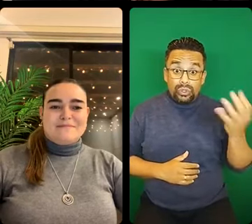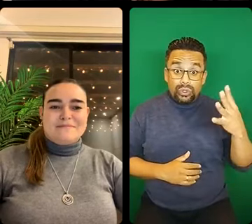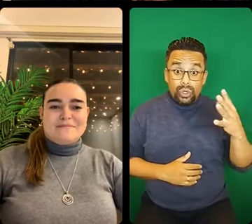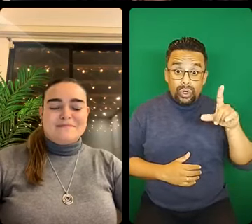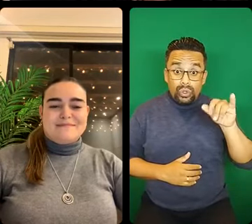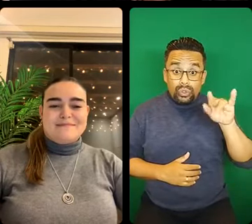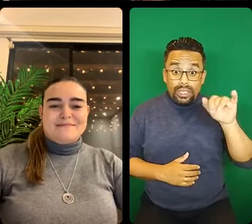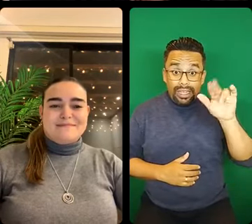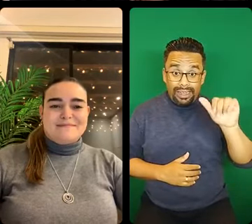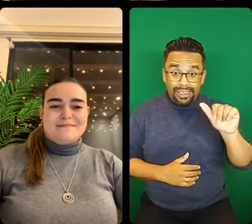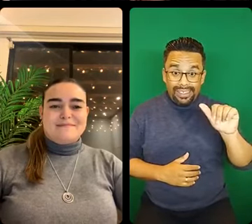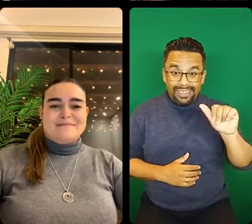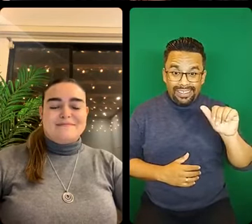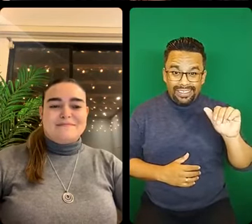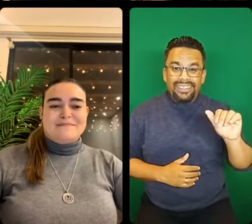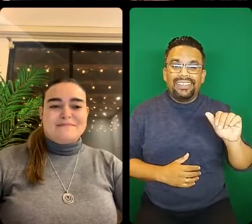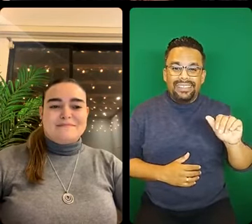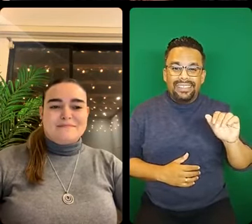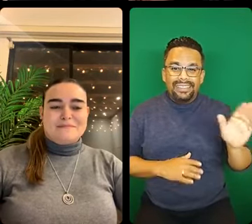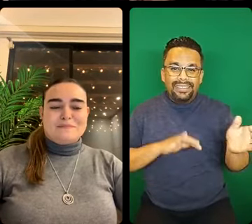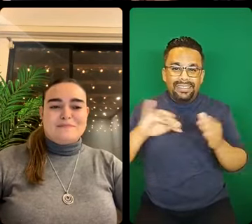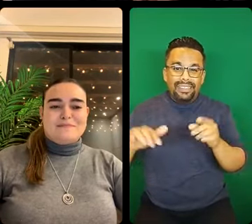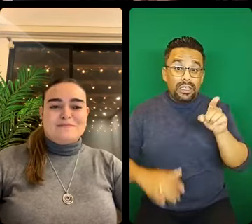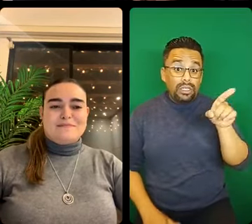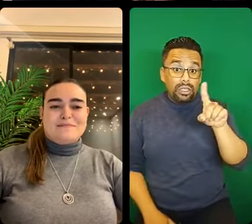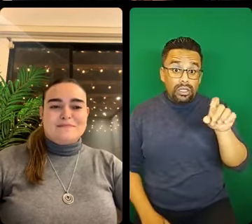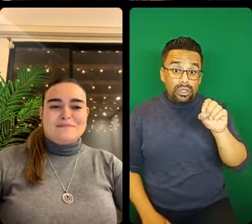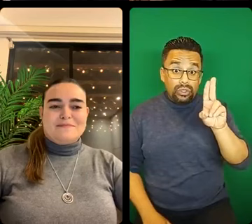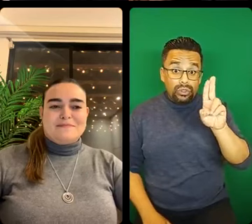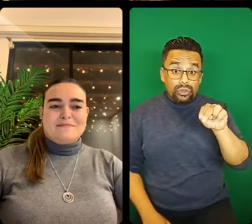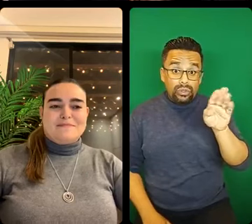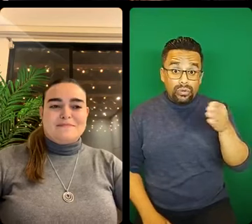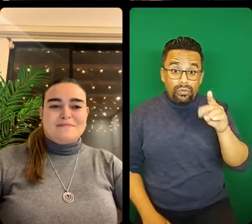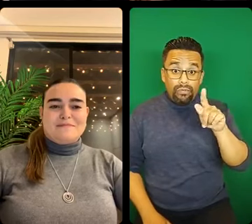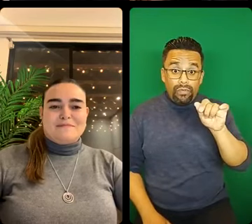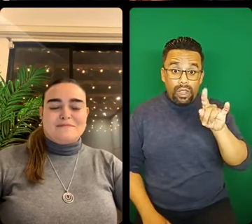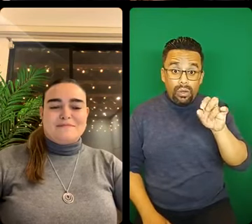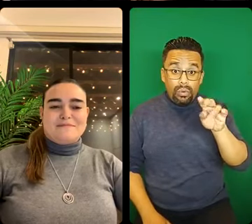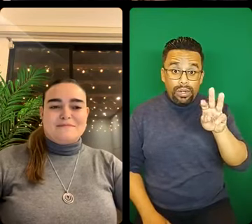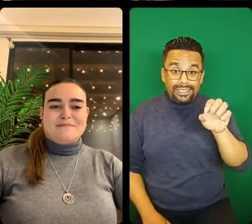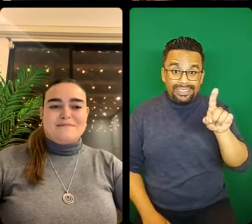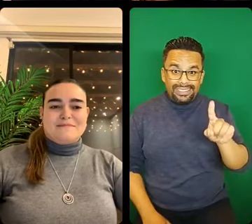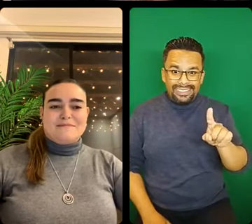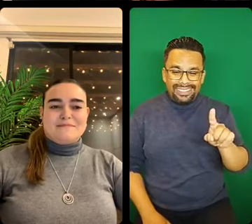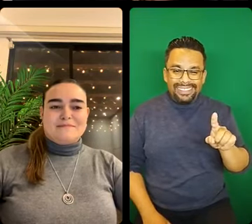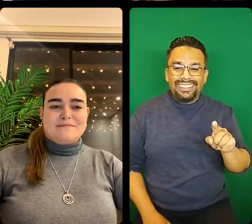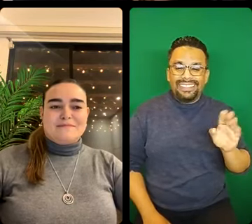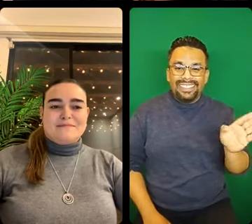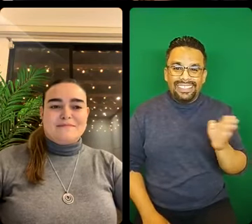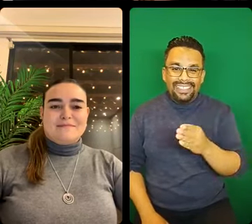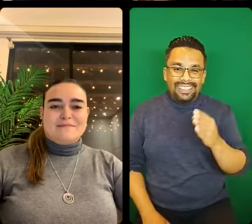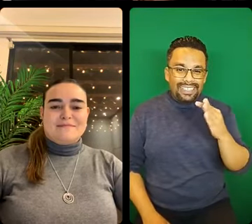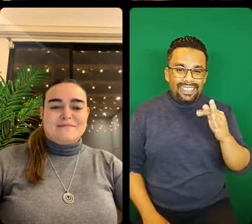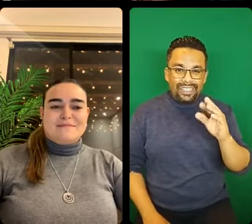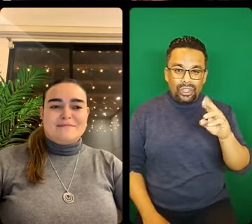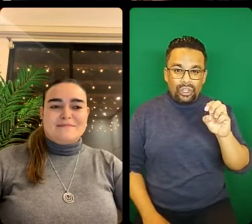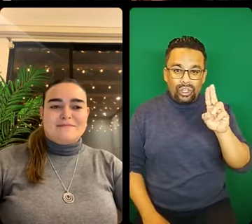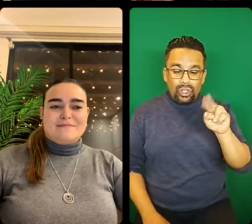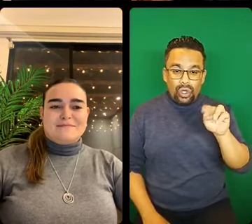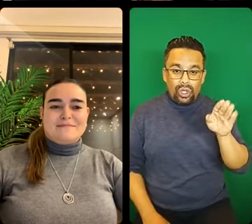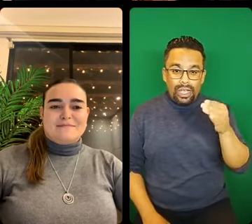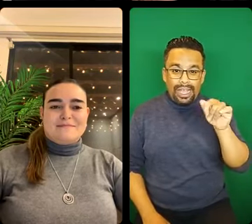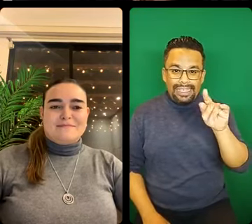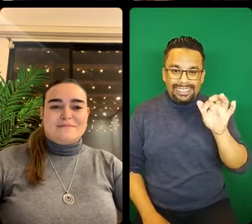Montoya, Sunflowers, Sofía Ramírez, Tom's Cars, Tomás Ávila, Tras